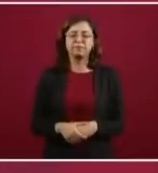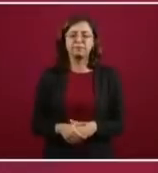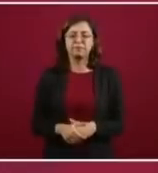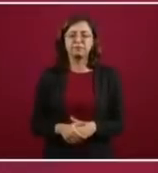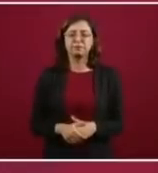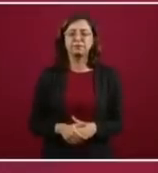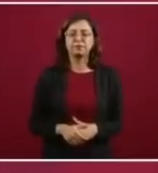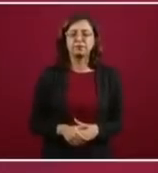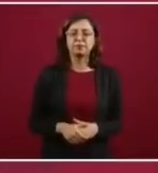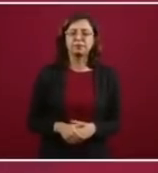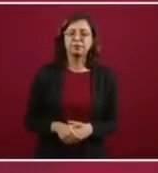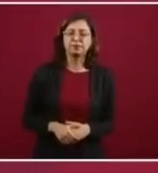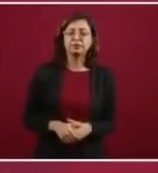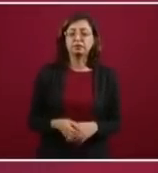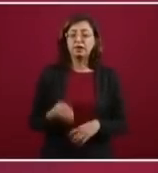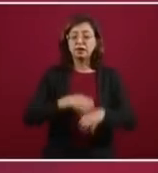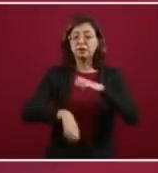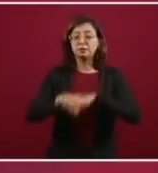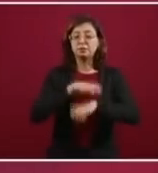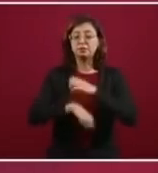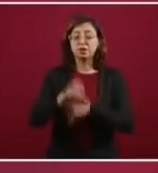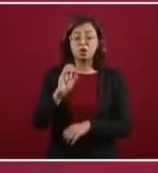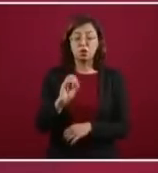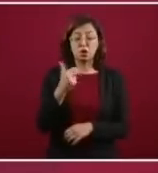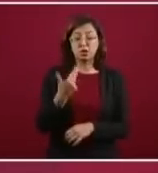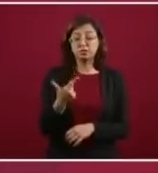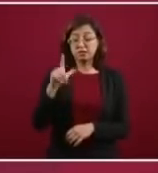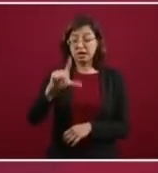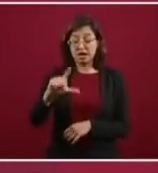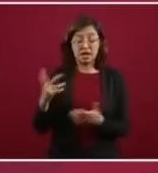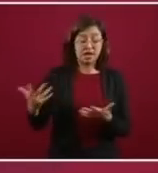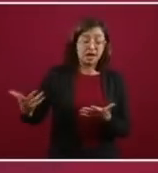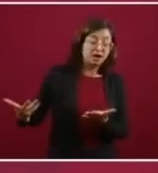La empresa esta, OHL, ganaba